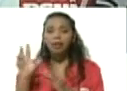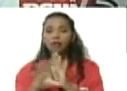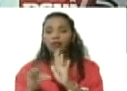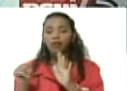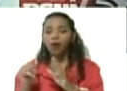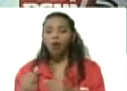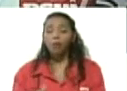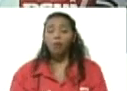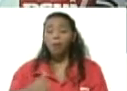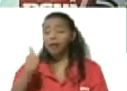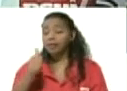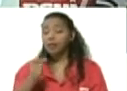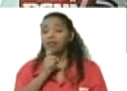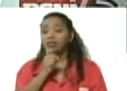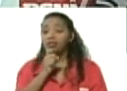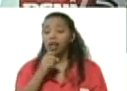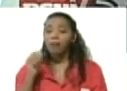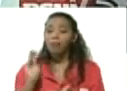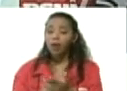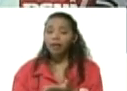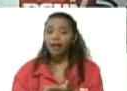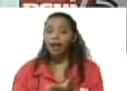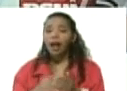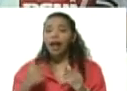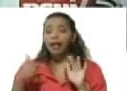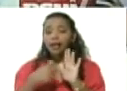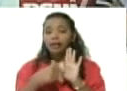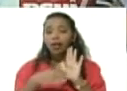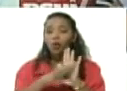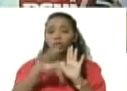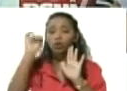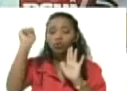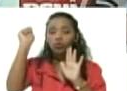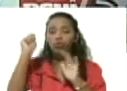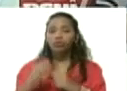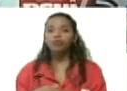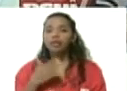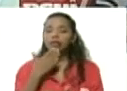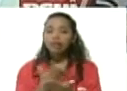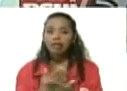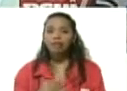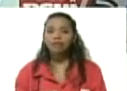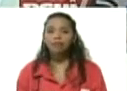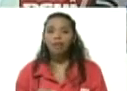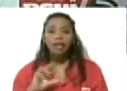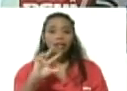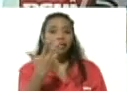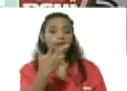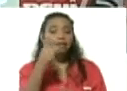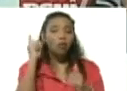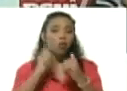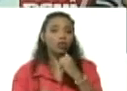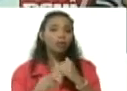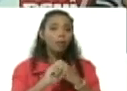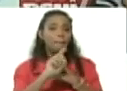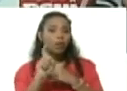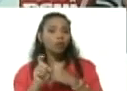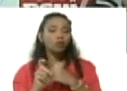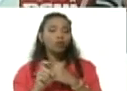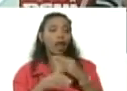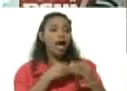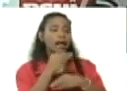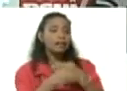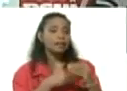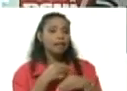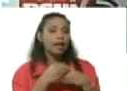instancia establecida en esta Constitución. Gracias. La tercera y última pregunta la